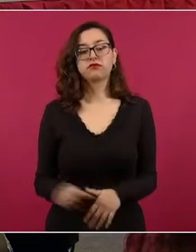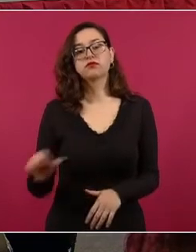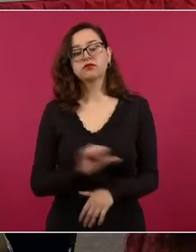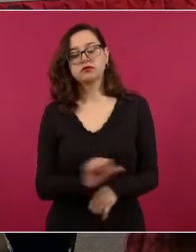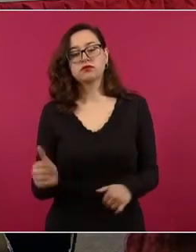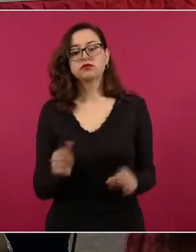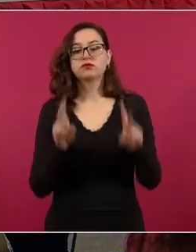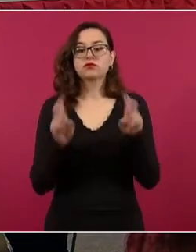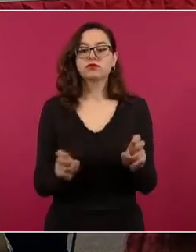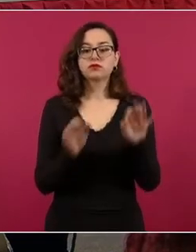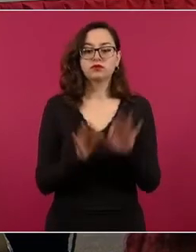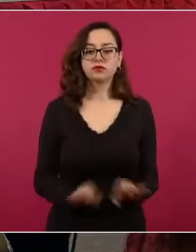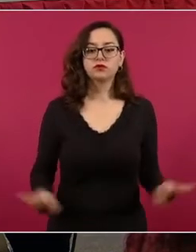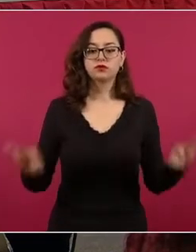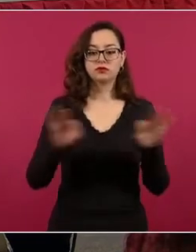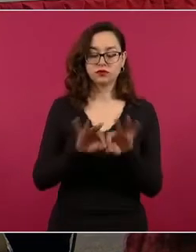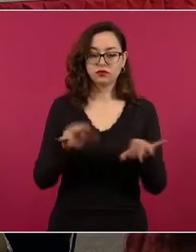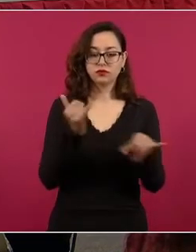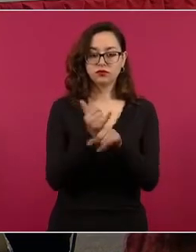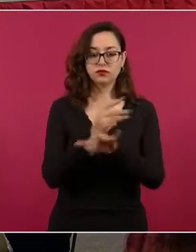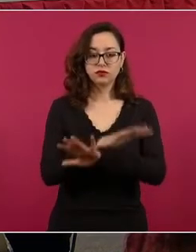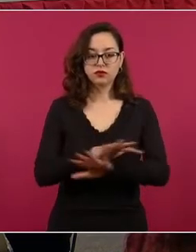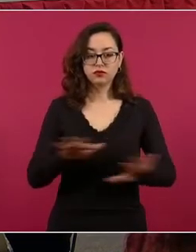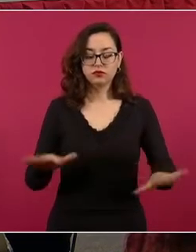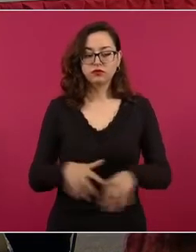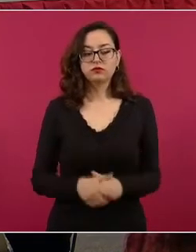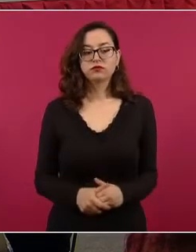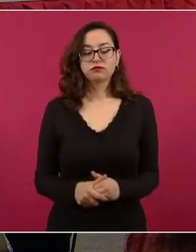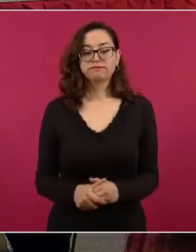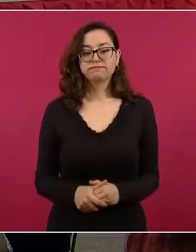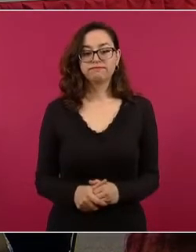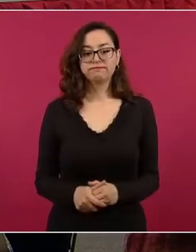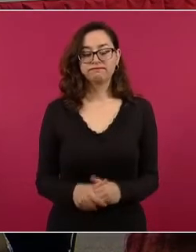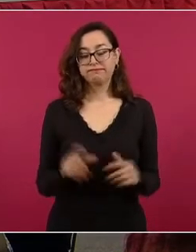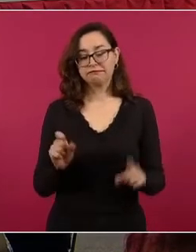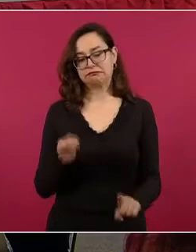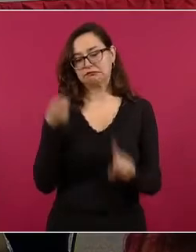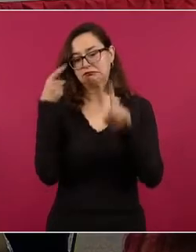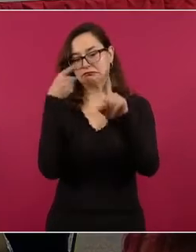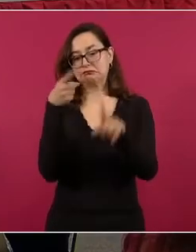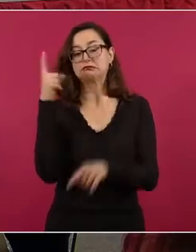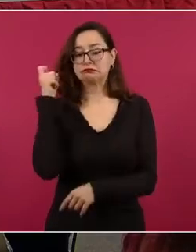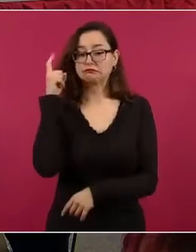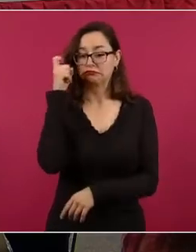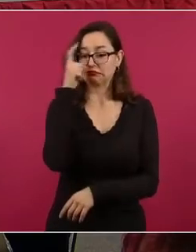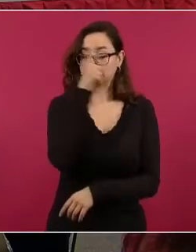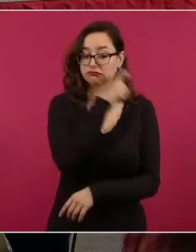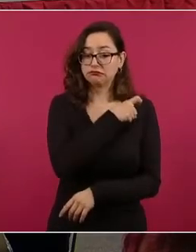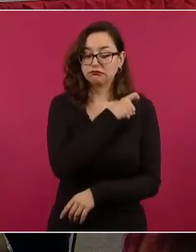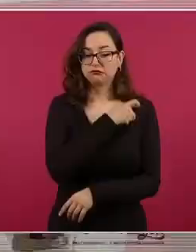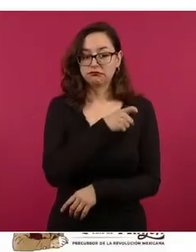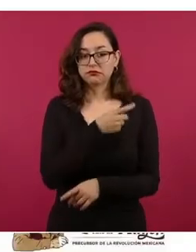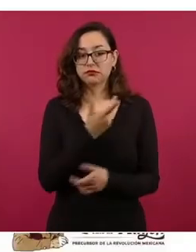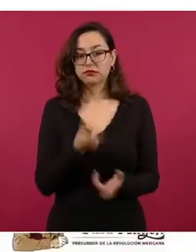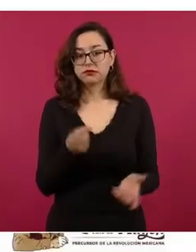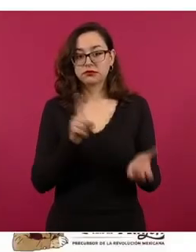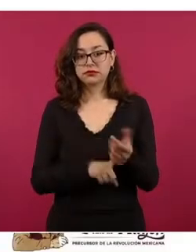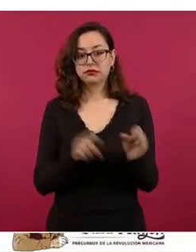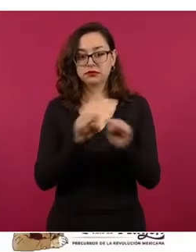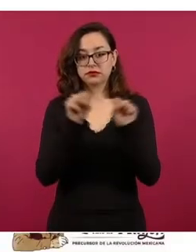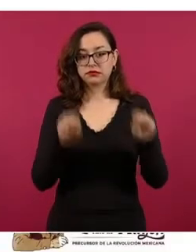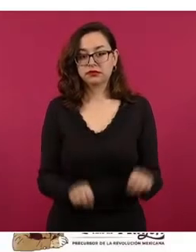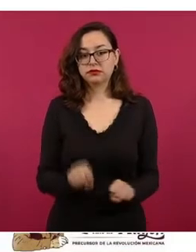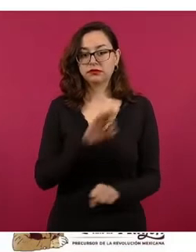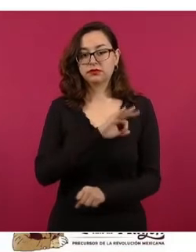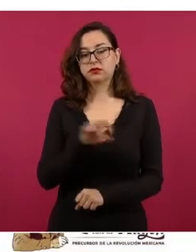la siguiente, es el gran desafío y las brechas que se encuentra el sistema de salud en